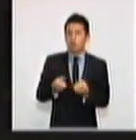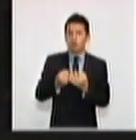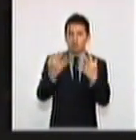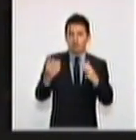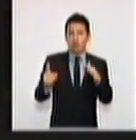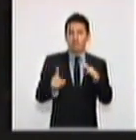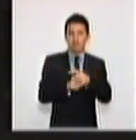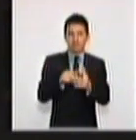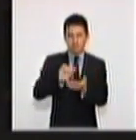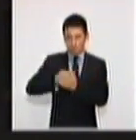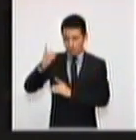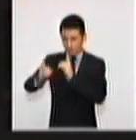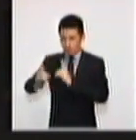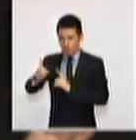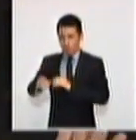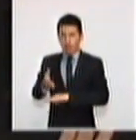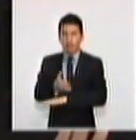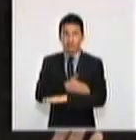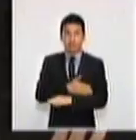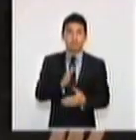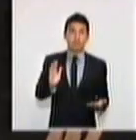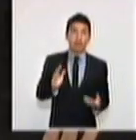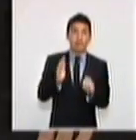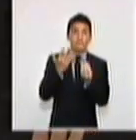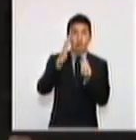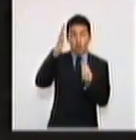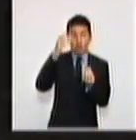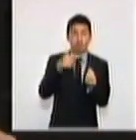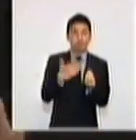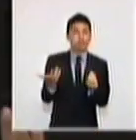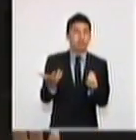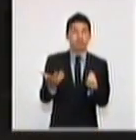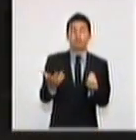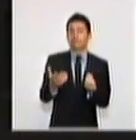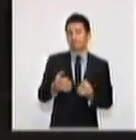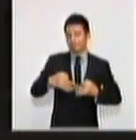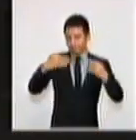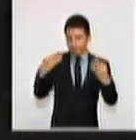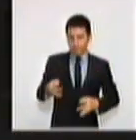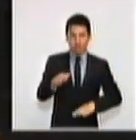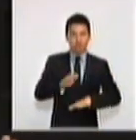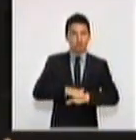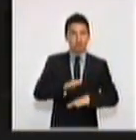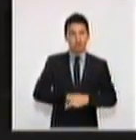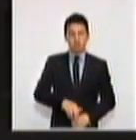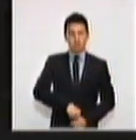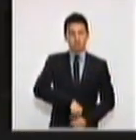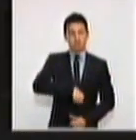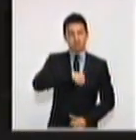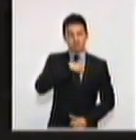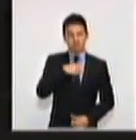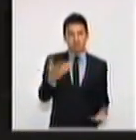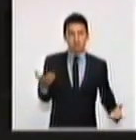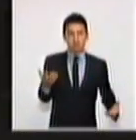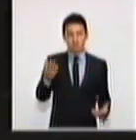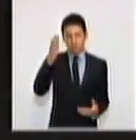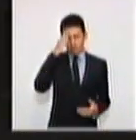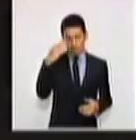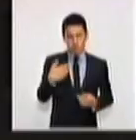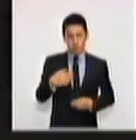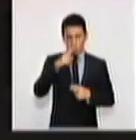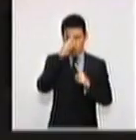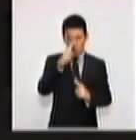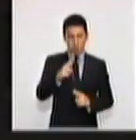afectando con las decisiones que se estaban tomando. Entonces, el Polo Democrático Alternativo nuevamente se declara orgulloso, considera un honor ser